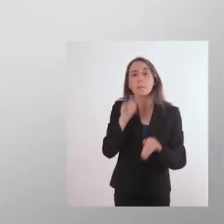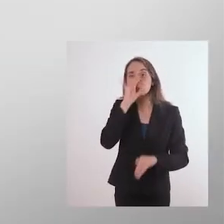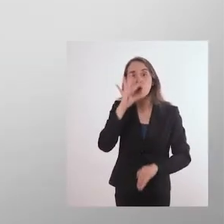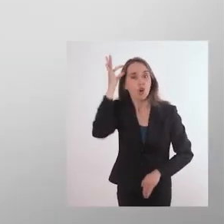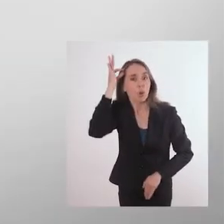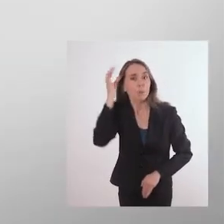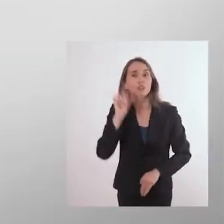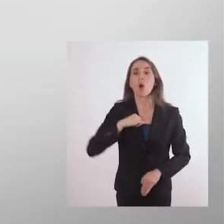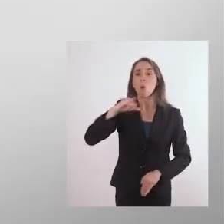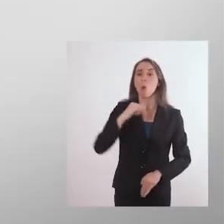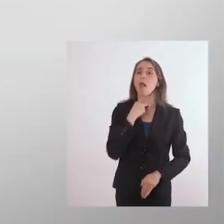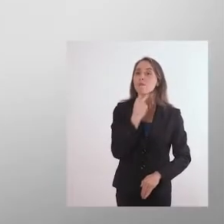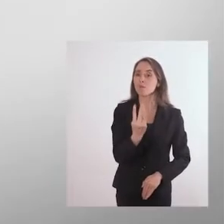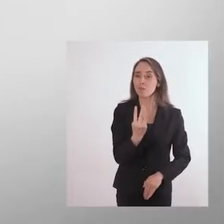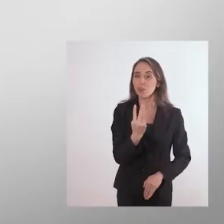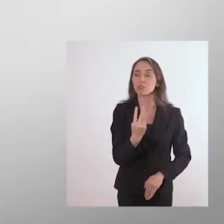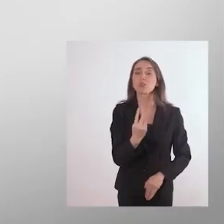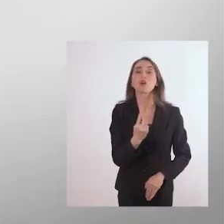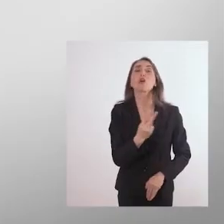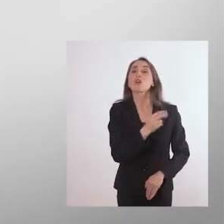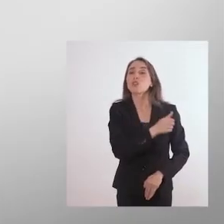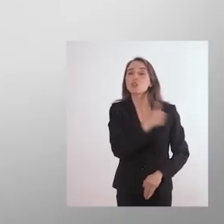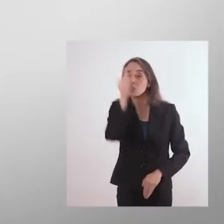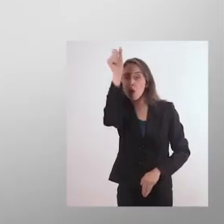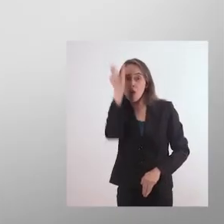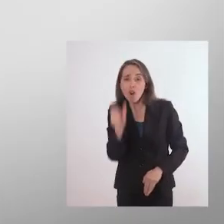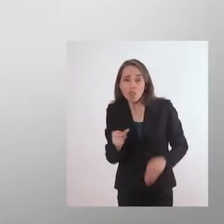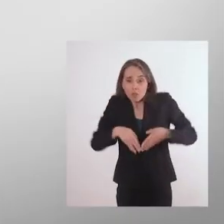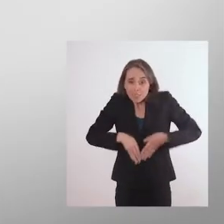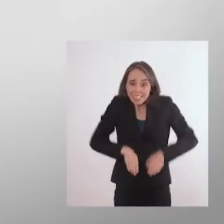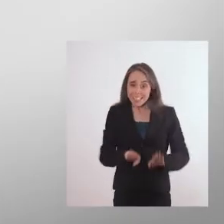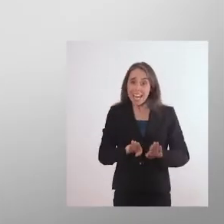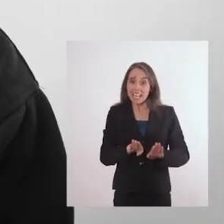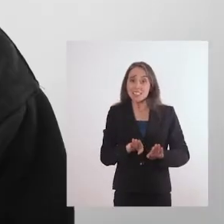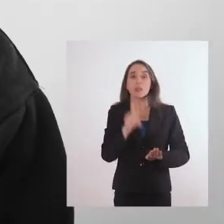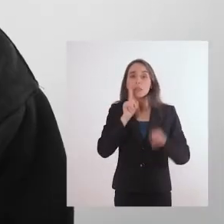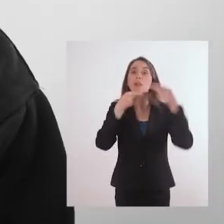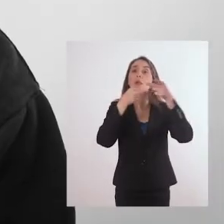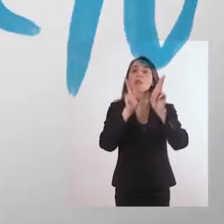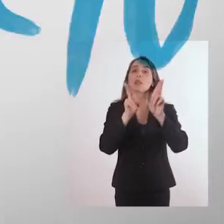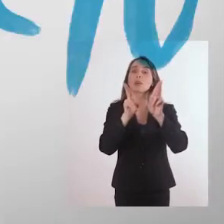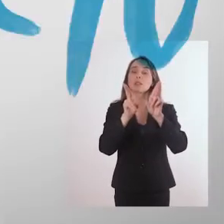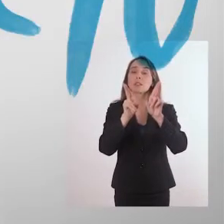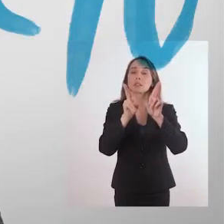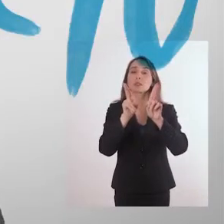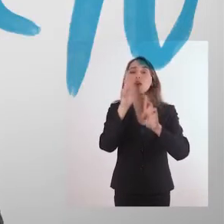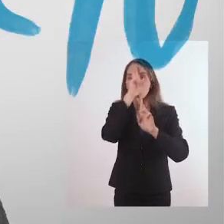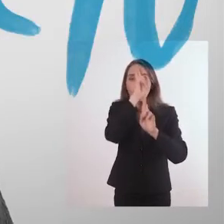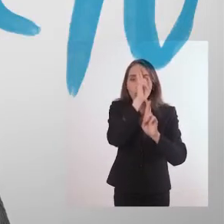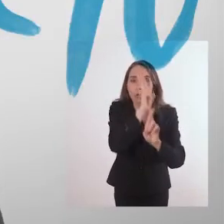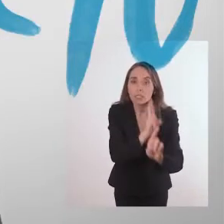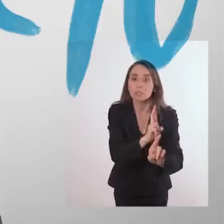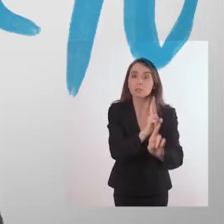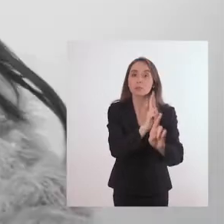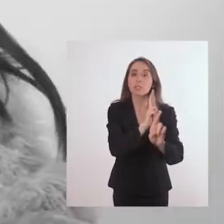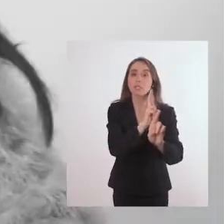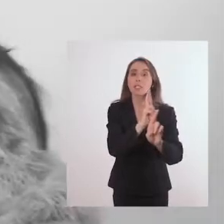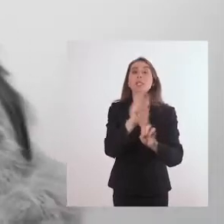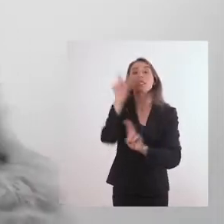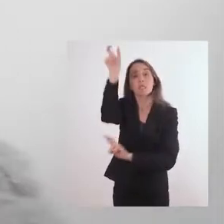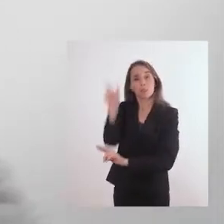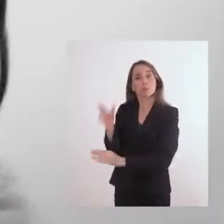pelo, mi misma voz. Yo creo que todas las personas desde el momento uno en el que nacen tienen derecho A que lo respeten.